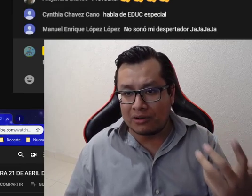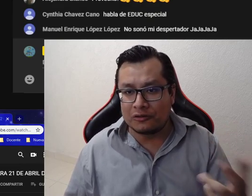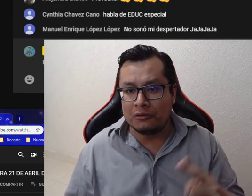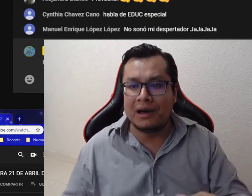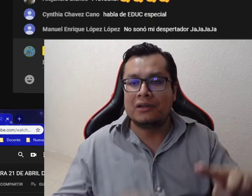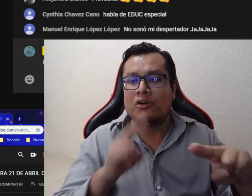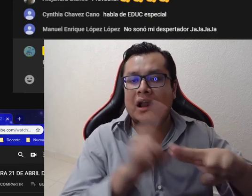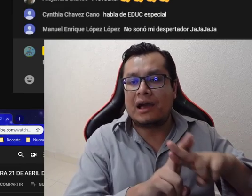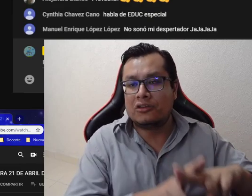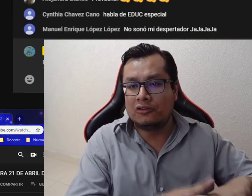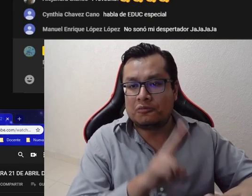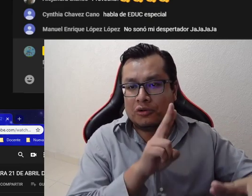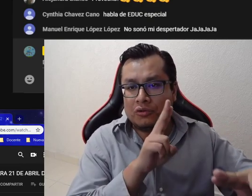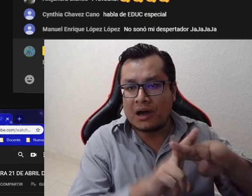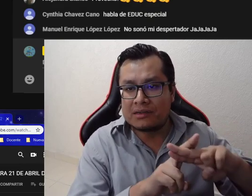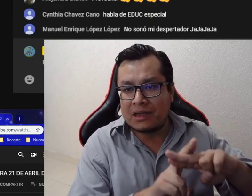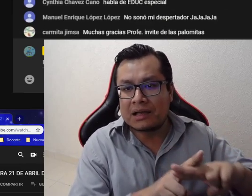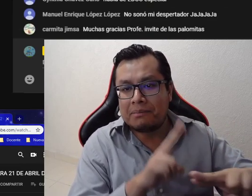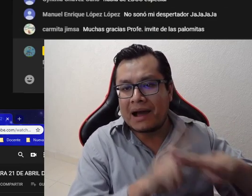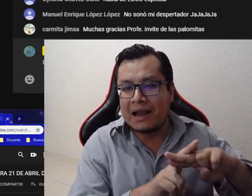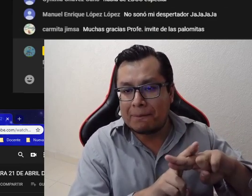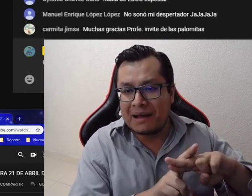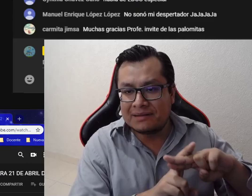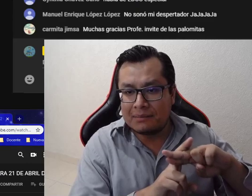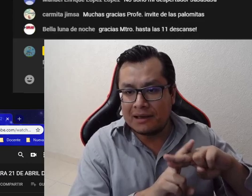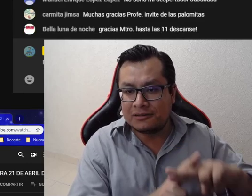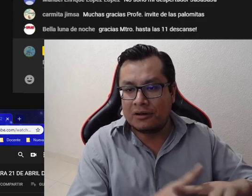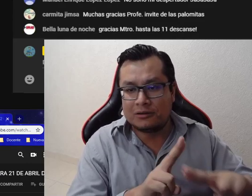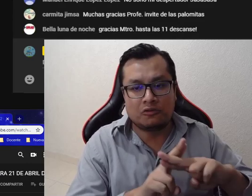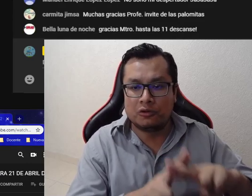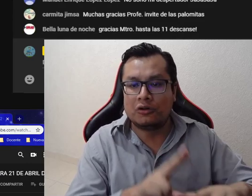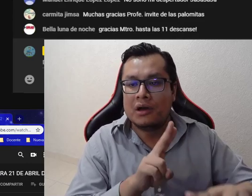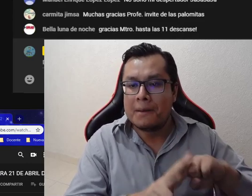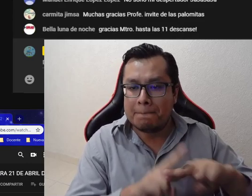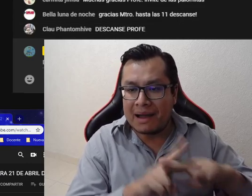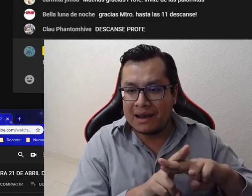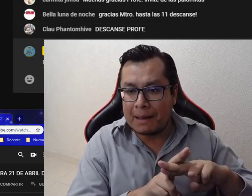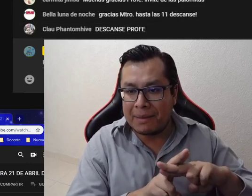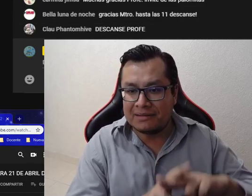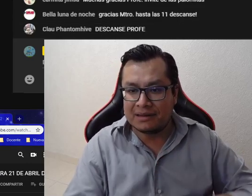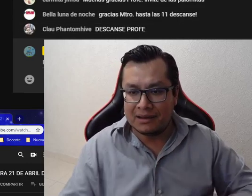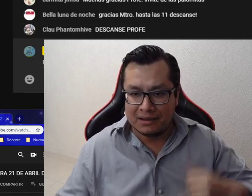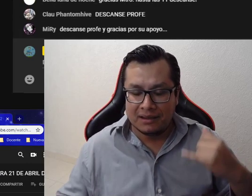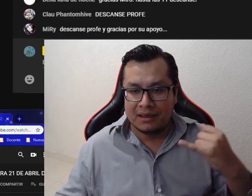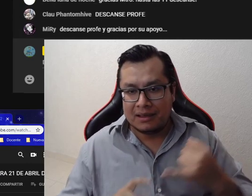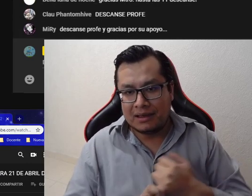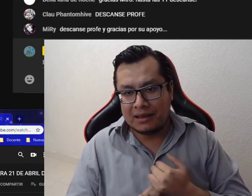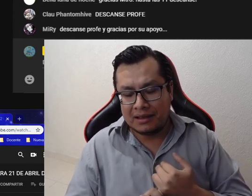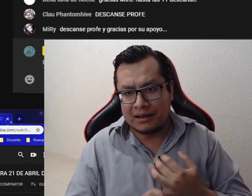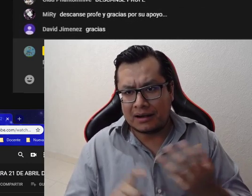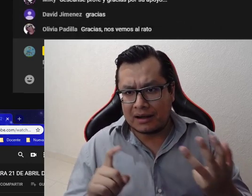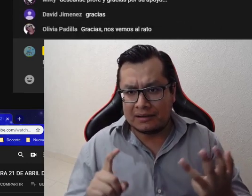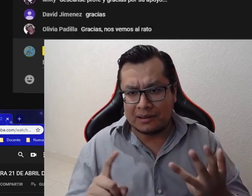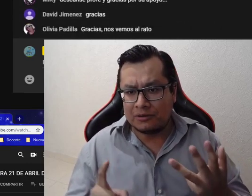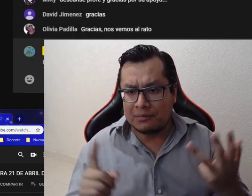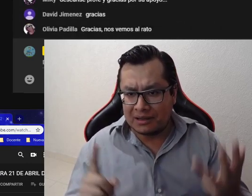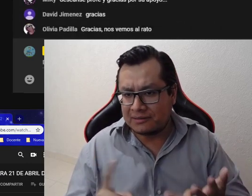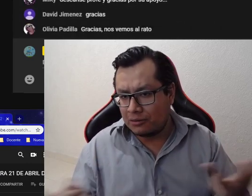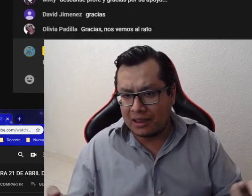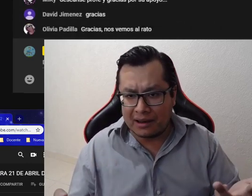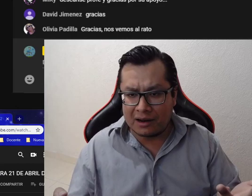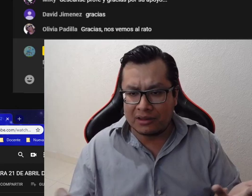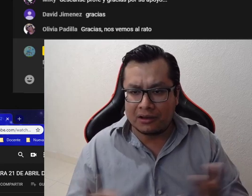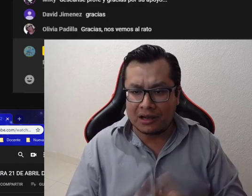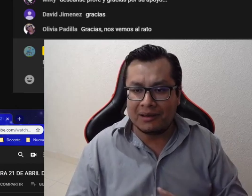Hablando de Moctezuma, nos regañó, nos puso un hashtag. Baja la panza, maestro. Así nos puso, bajen la panza. Regresamos de